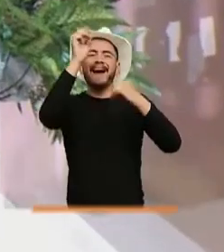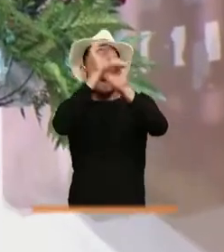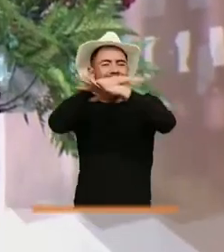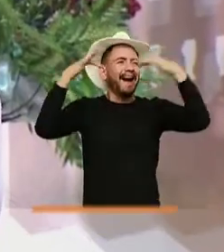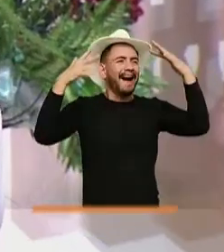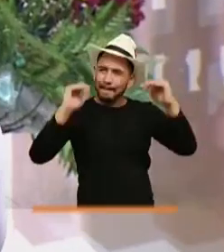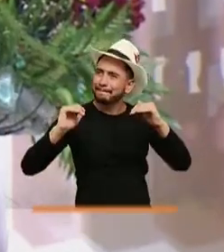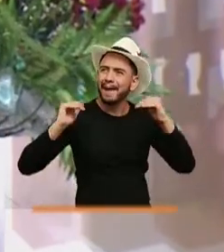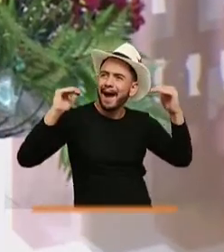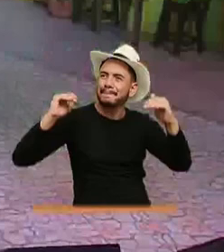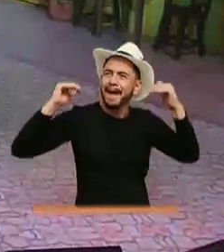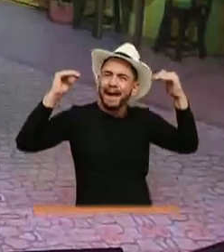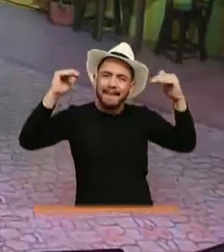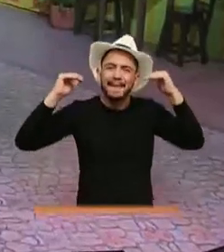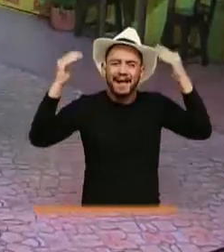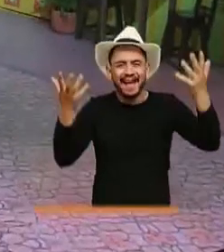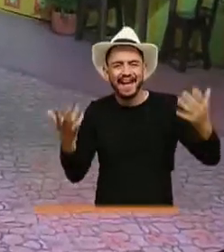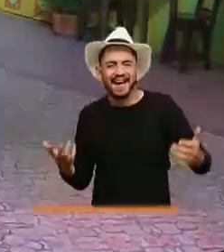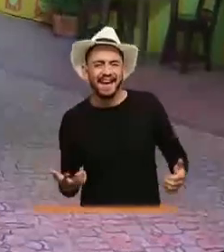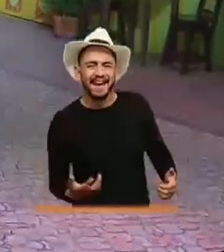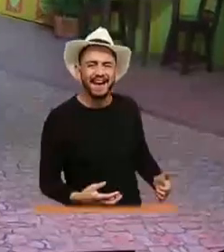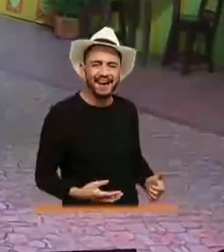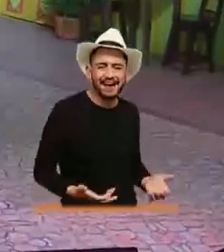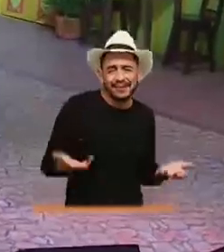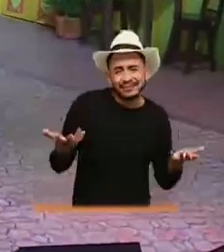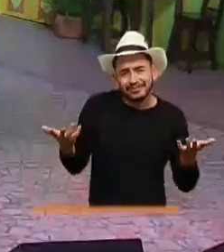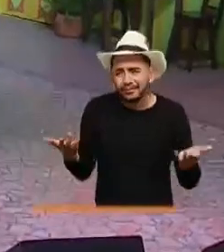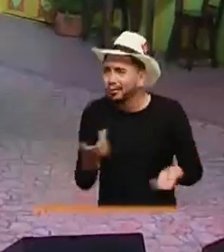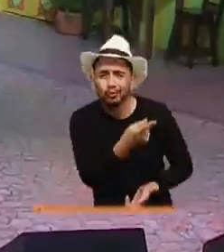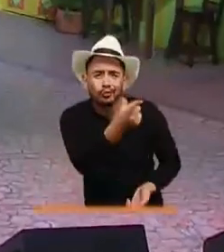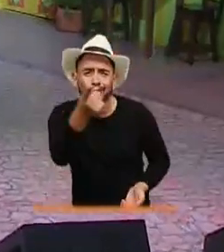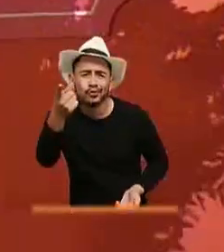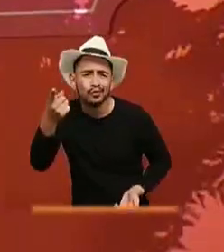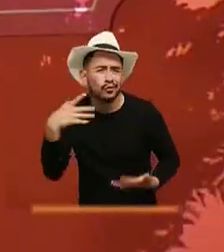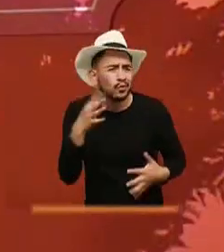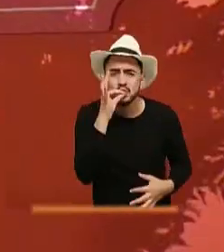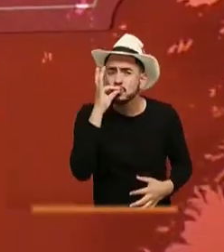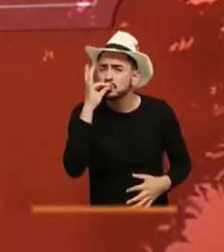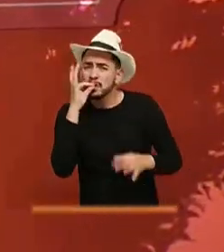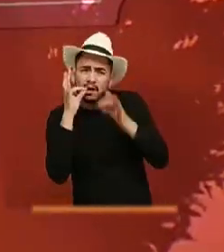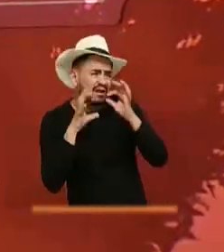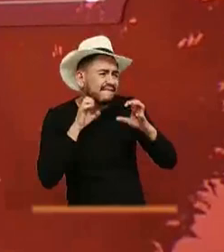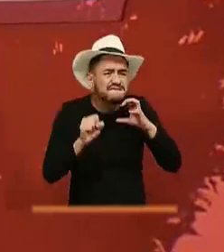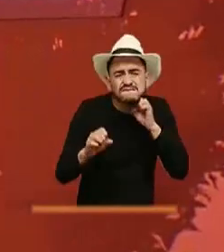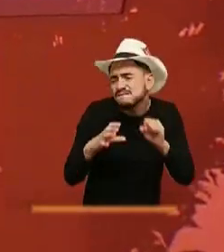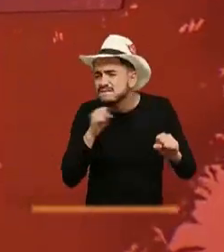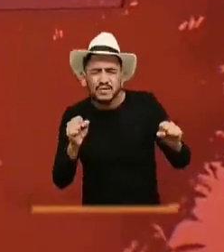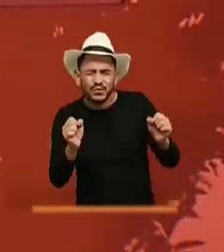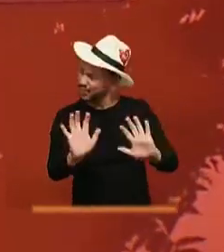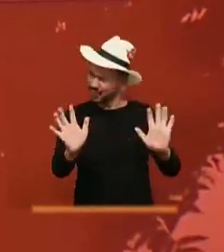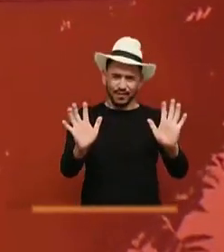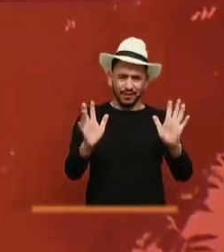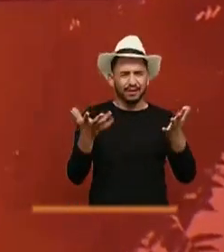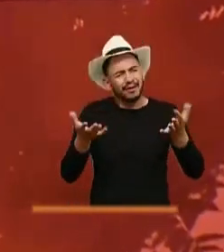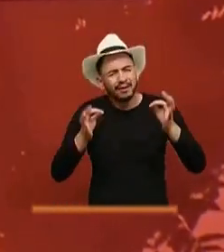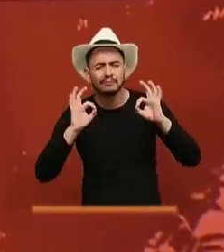más humano. Que nadie consuma droga, que este mundo sea sano, que